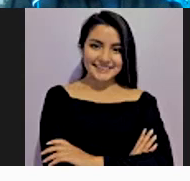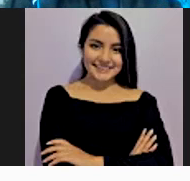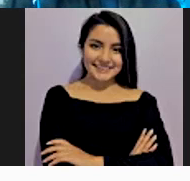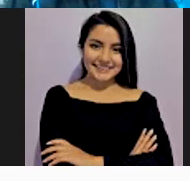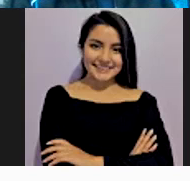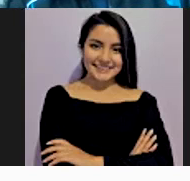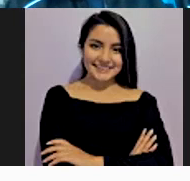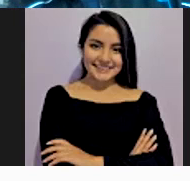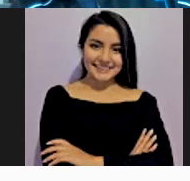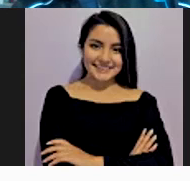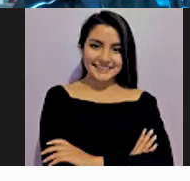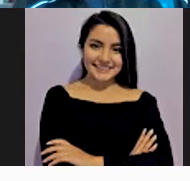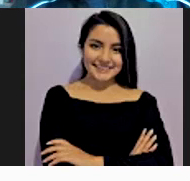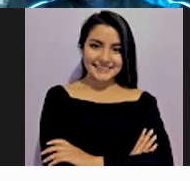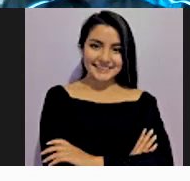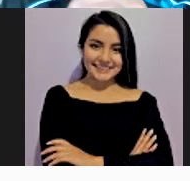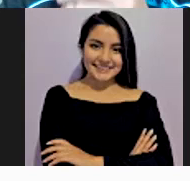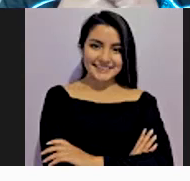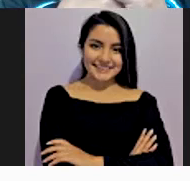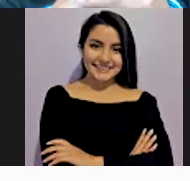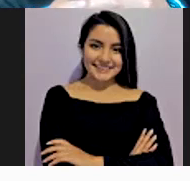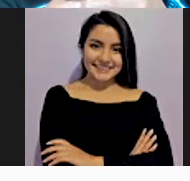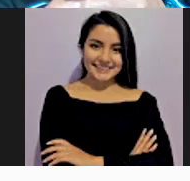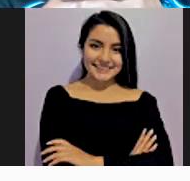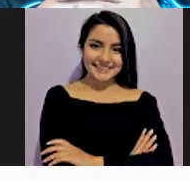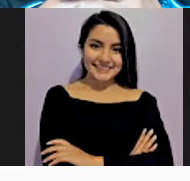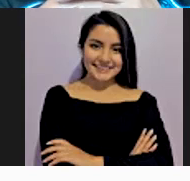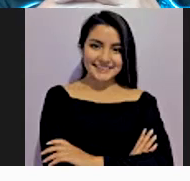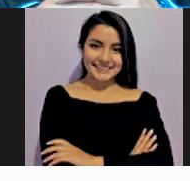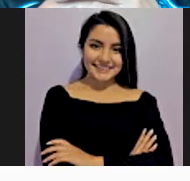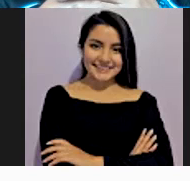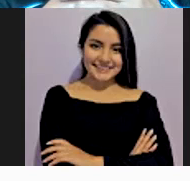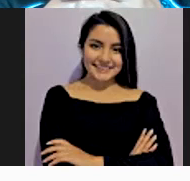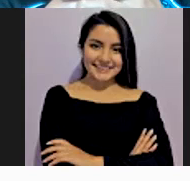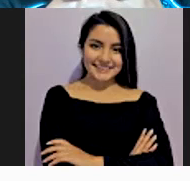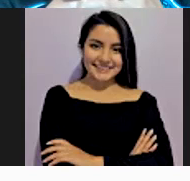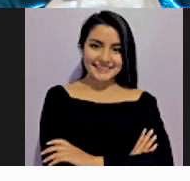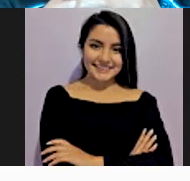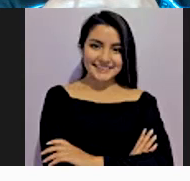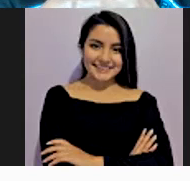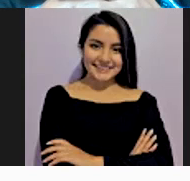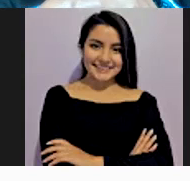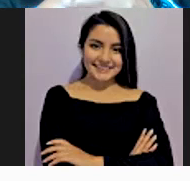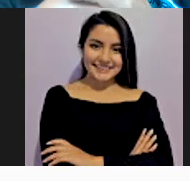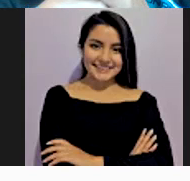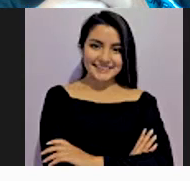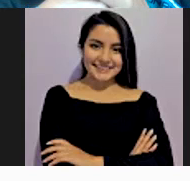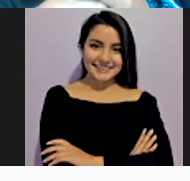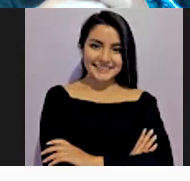Ajá, no. Se le ha escapado Bagnol, ¿no? Bagnol está en función, Bagnol trabaja en lo que es la